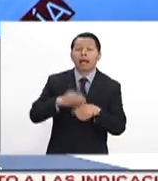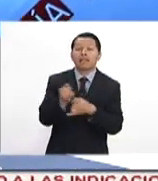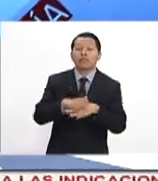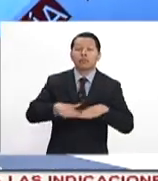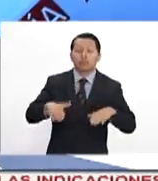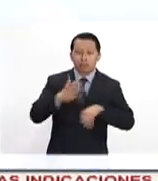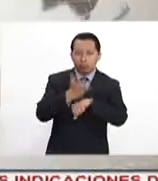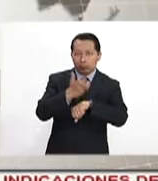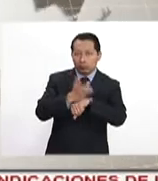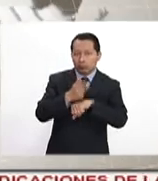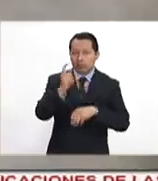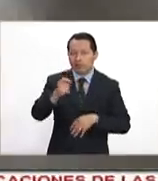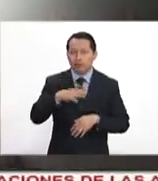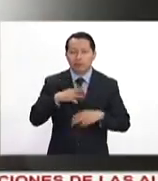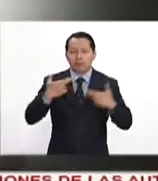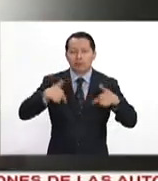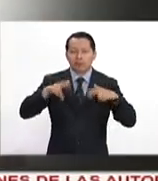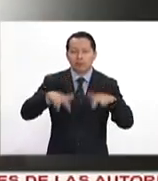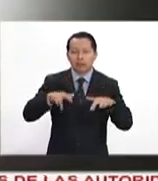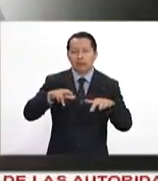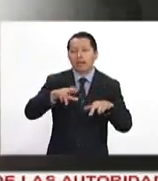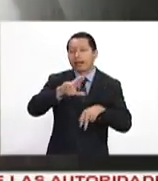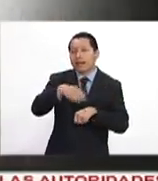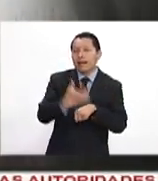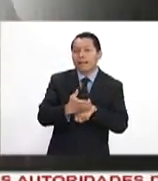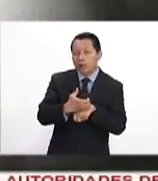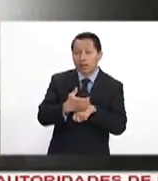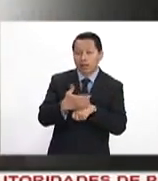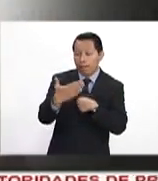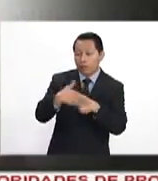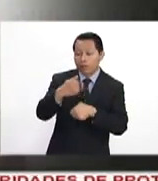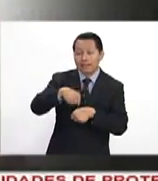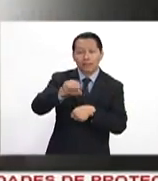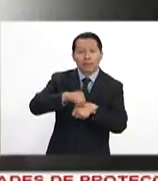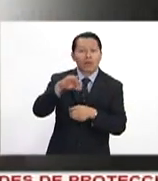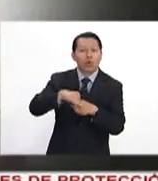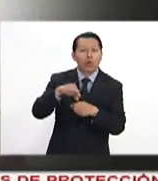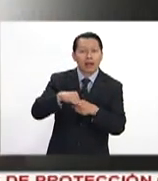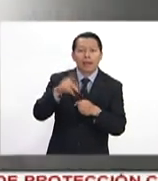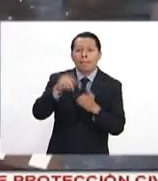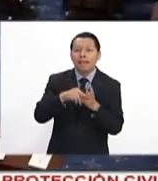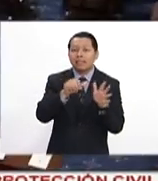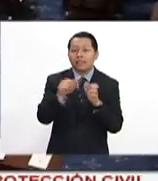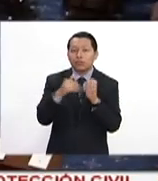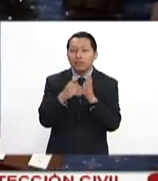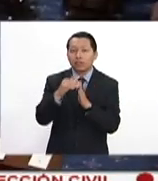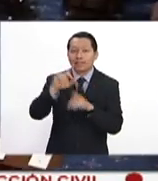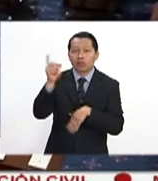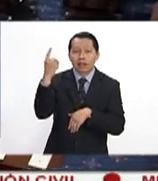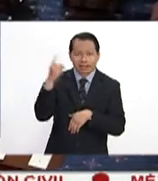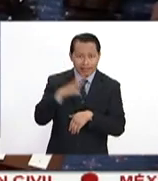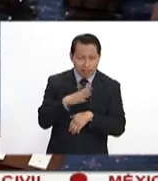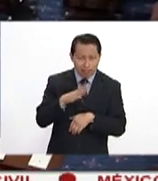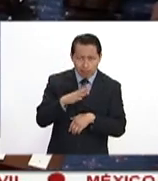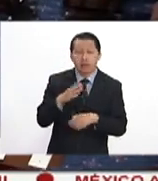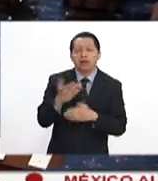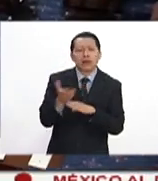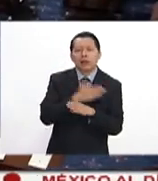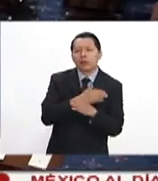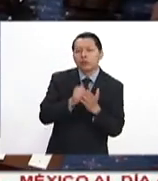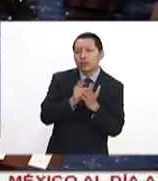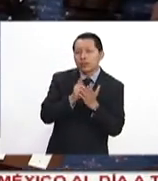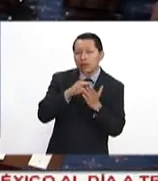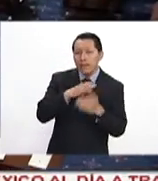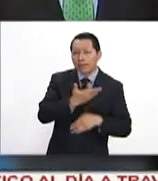de los Estados Unidos, representantes republicanos votarán la próxima semana sobre los $1.600 millones que fueron solicitados